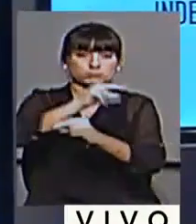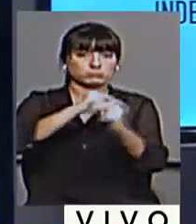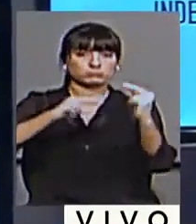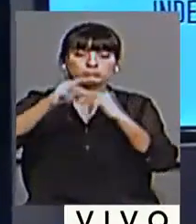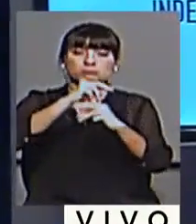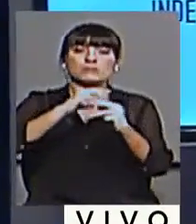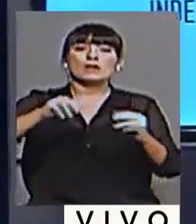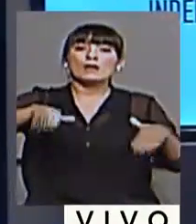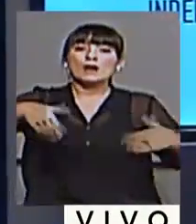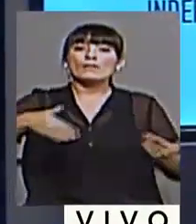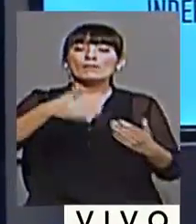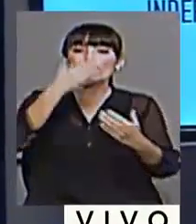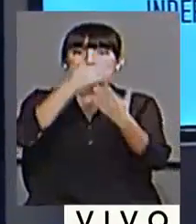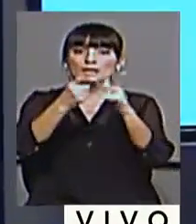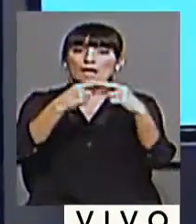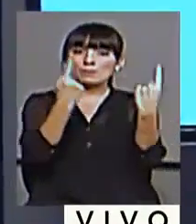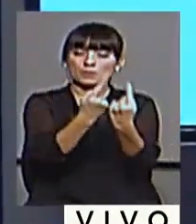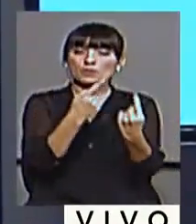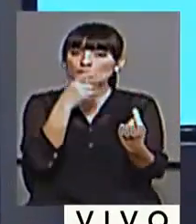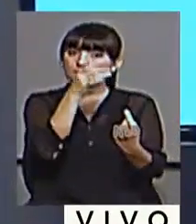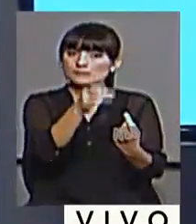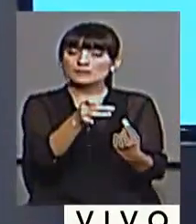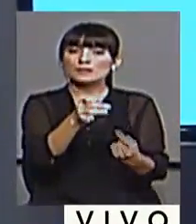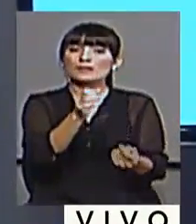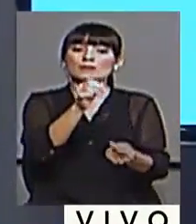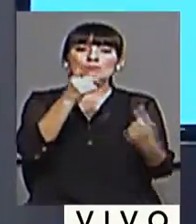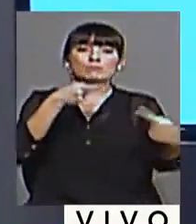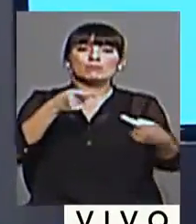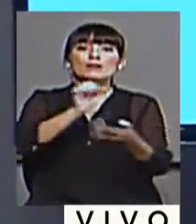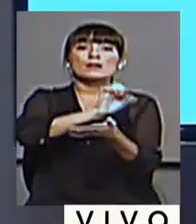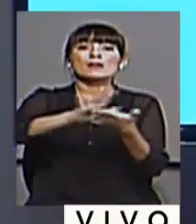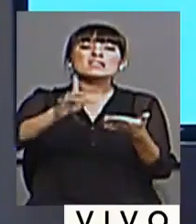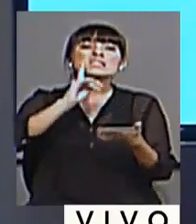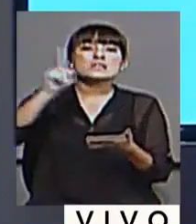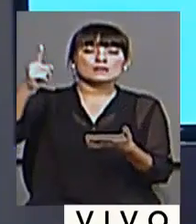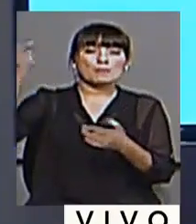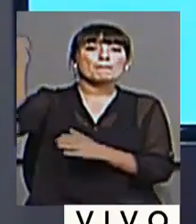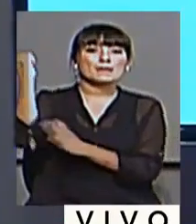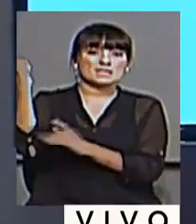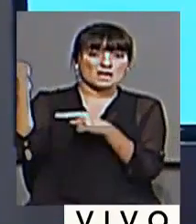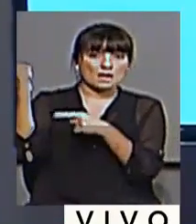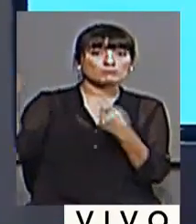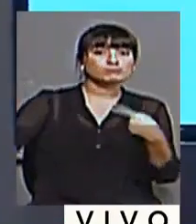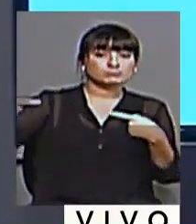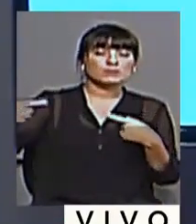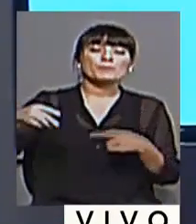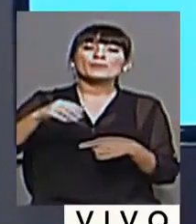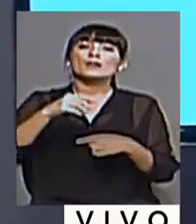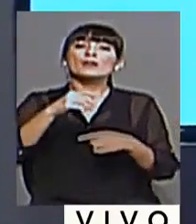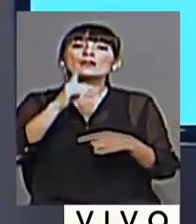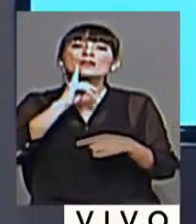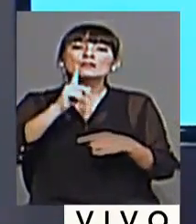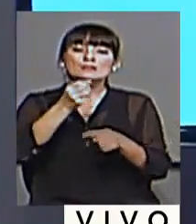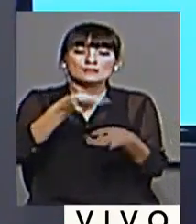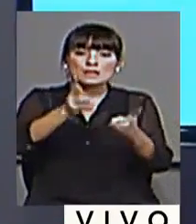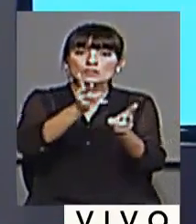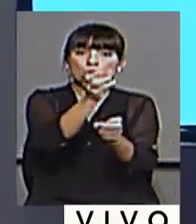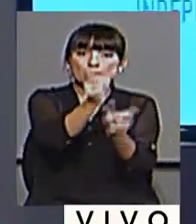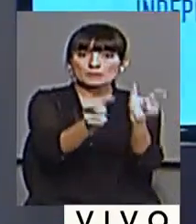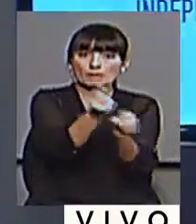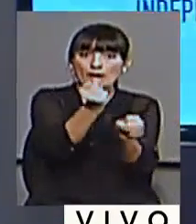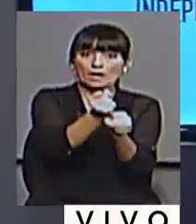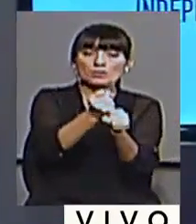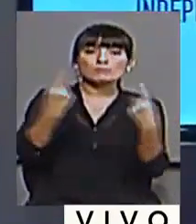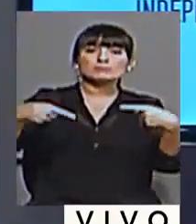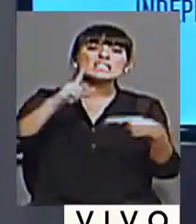al Frente Amplio. Decirle que nuestro adversario, el adversario de la gratuidad es Piñera. Que el adversario de los derechos de los trabajadores es Piñera. Que el adversario de